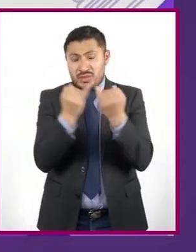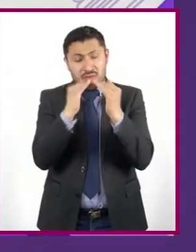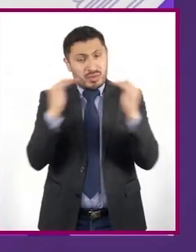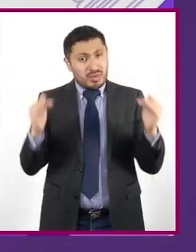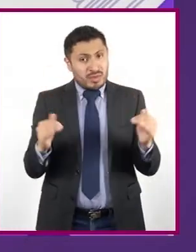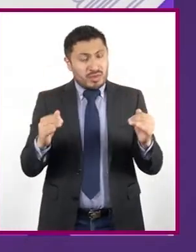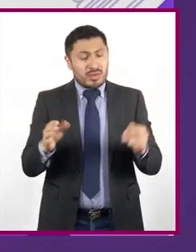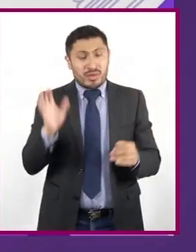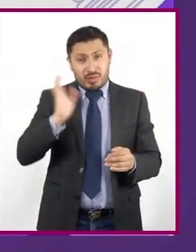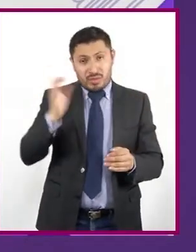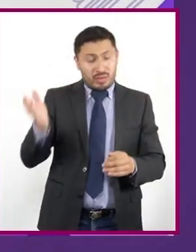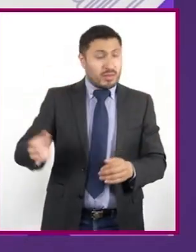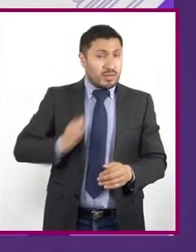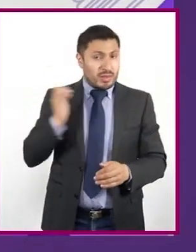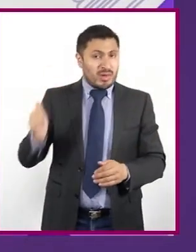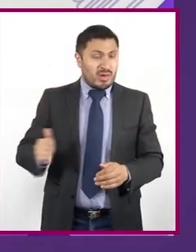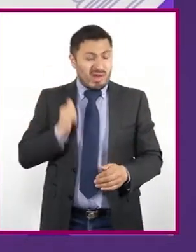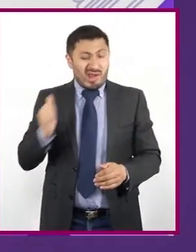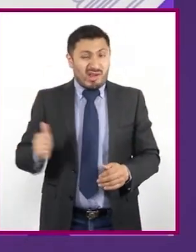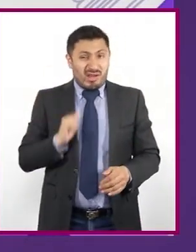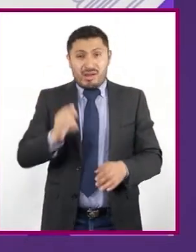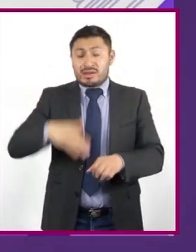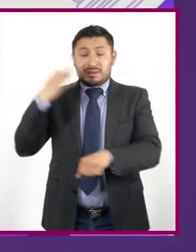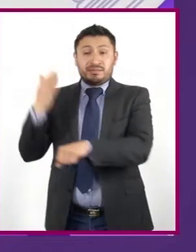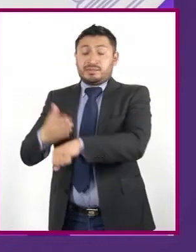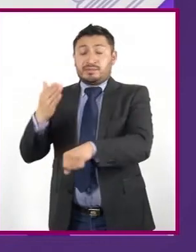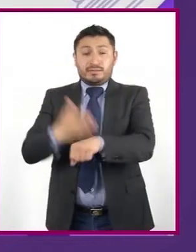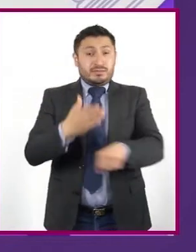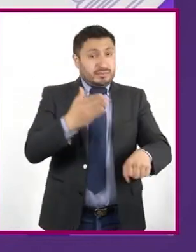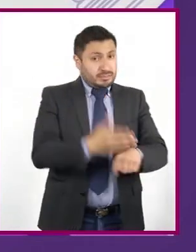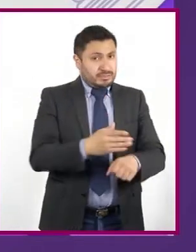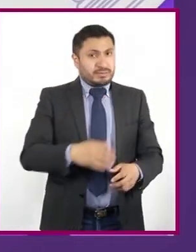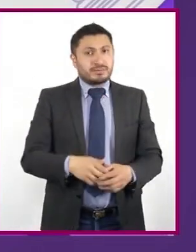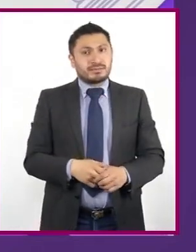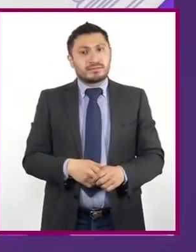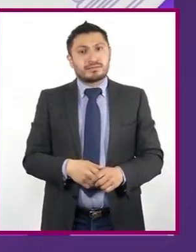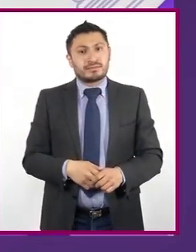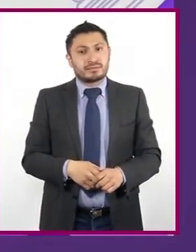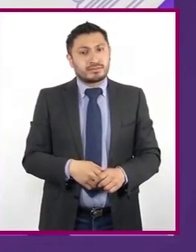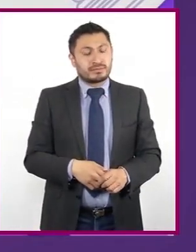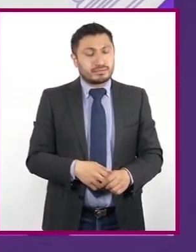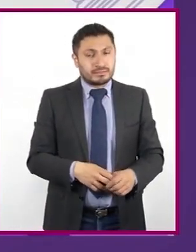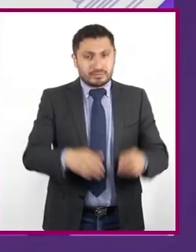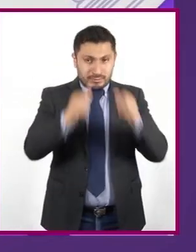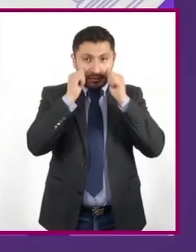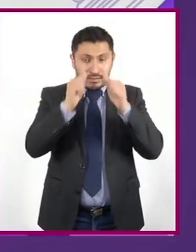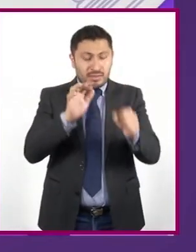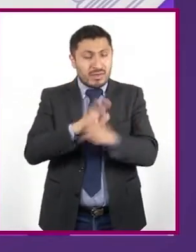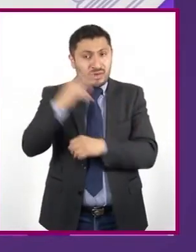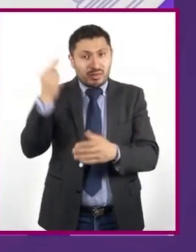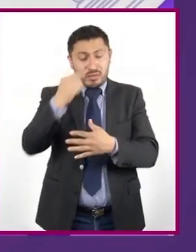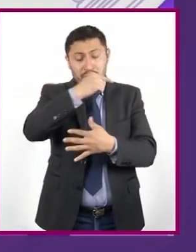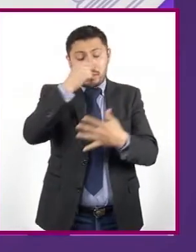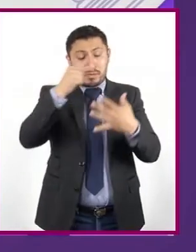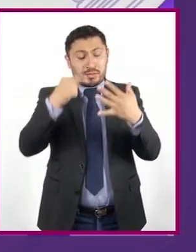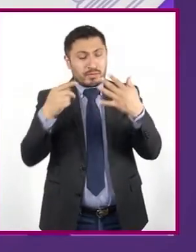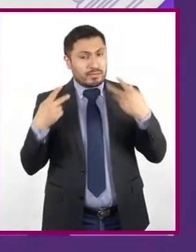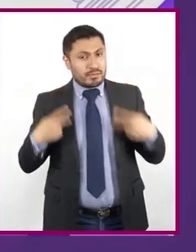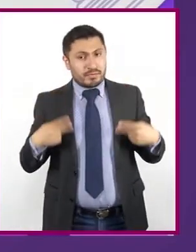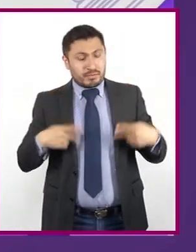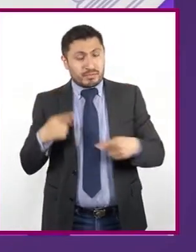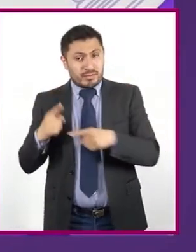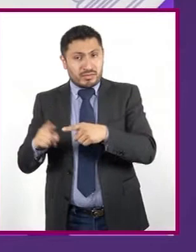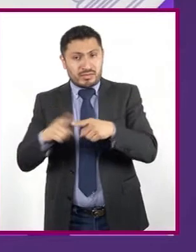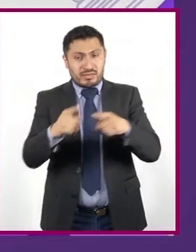ante un abuso y que se castigue por igual a quienes las violan, atender las necesidades de los distintos